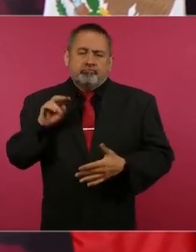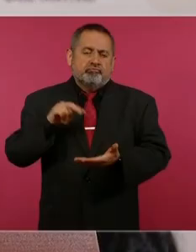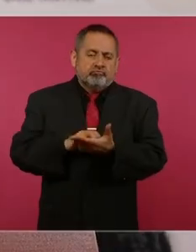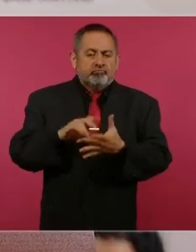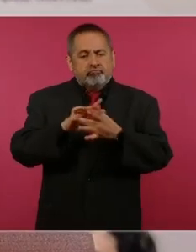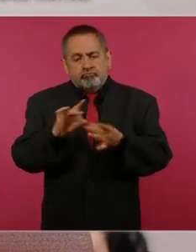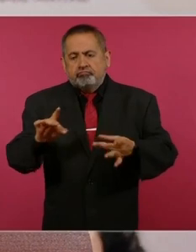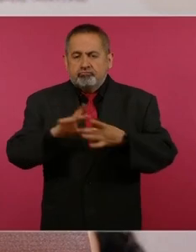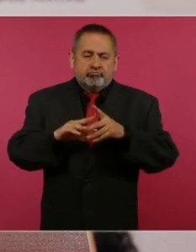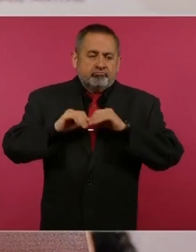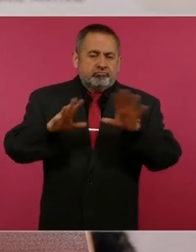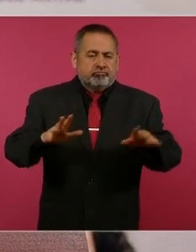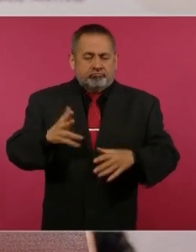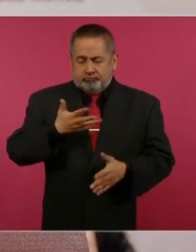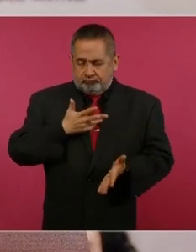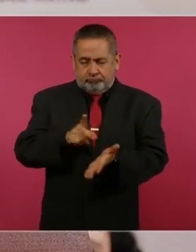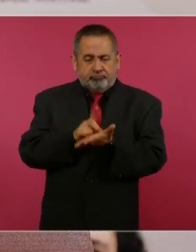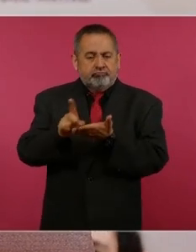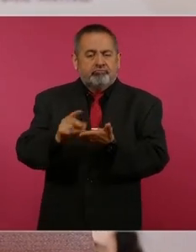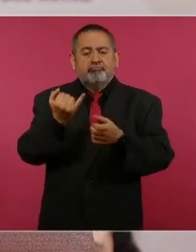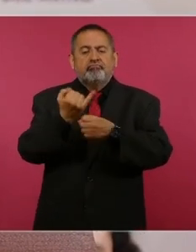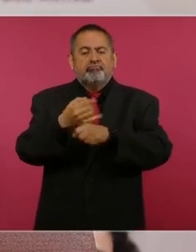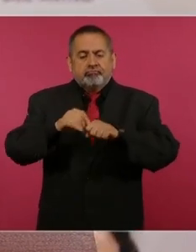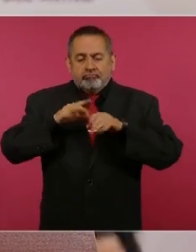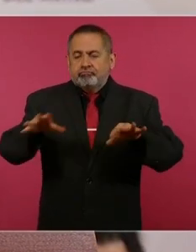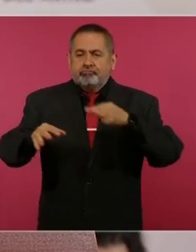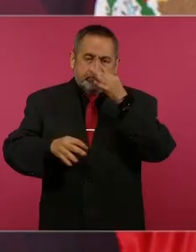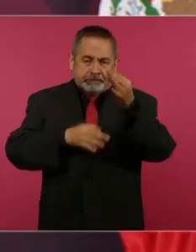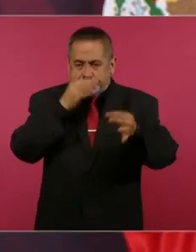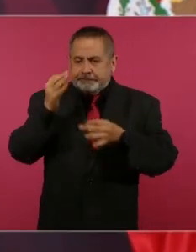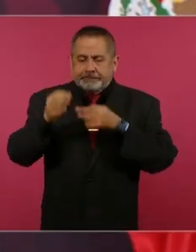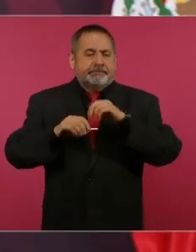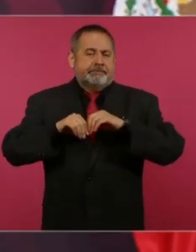de hacer valer el derecho a la información.